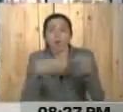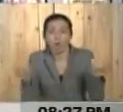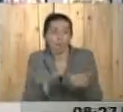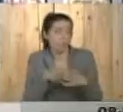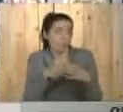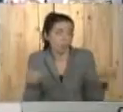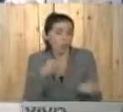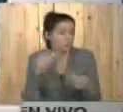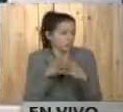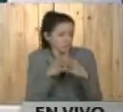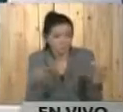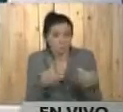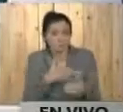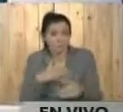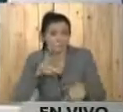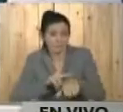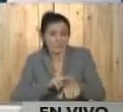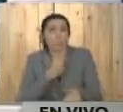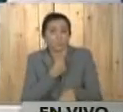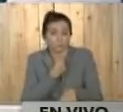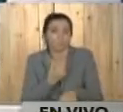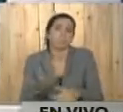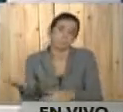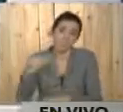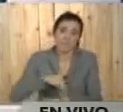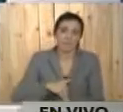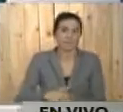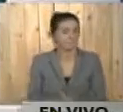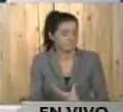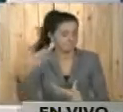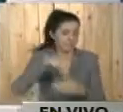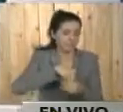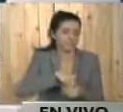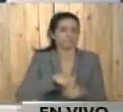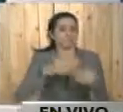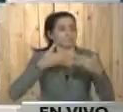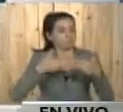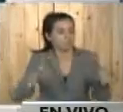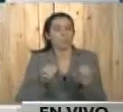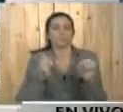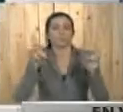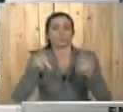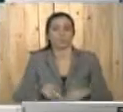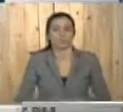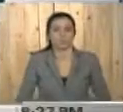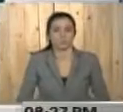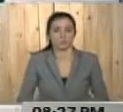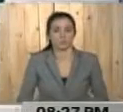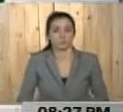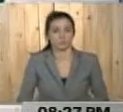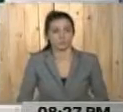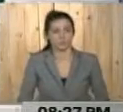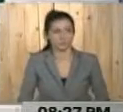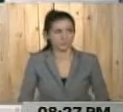medicina vengan a estudiar medicina. Vengan, abramos la ventana, pero esa ventana no llegó a él.